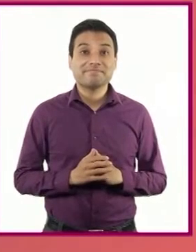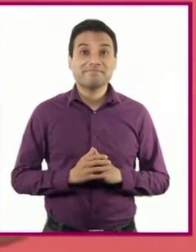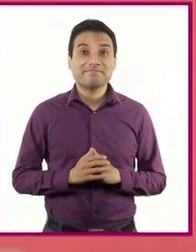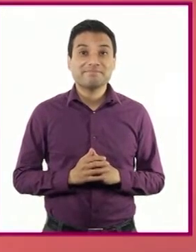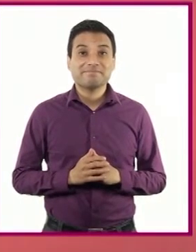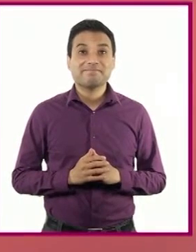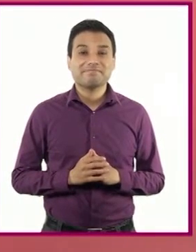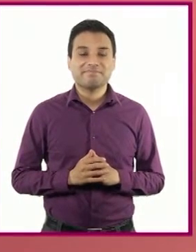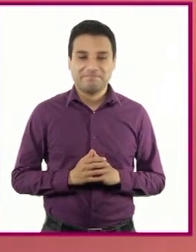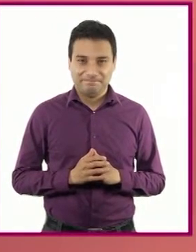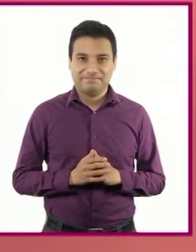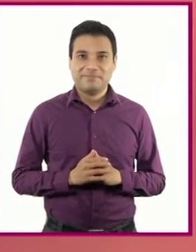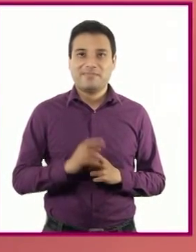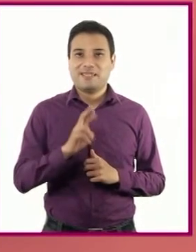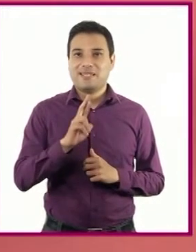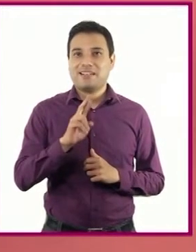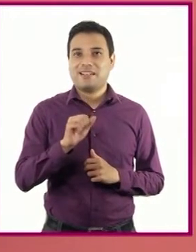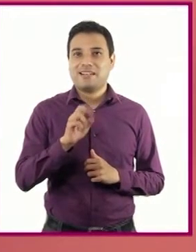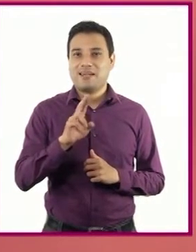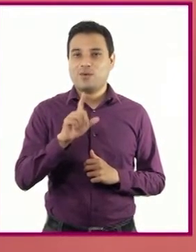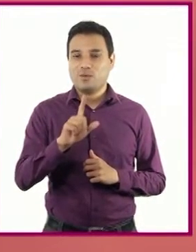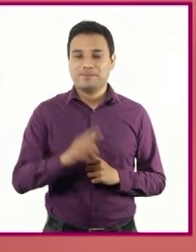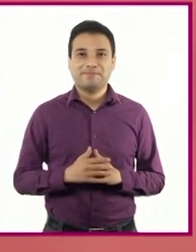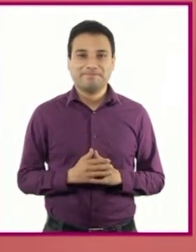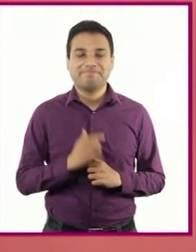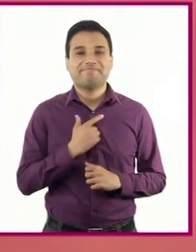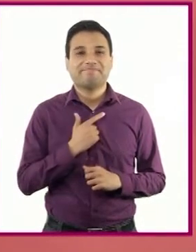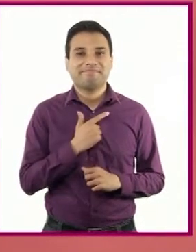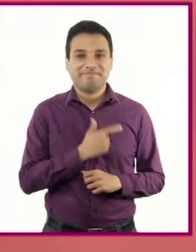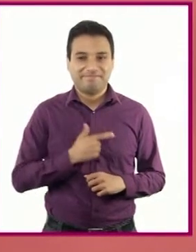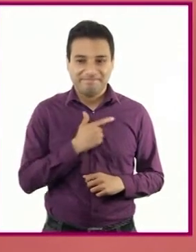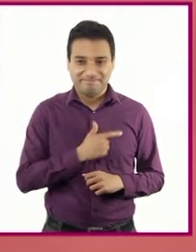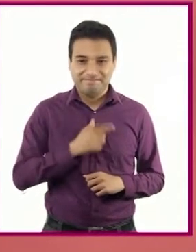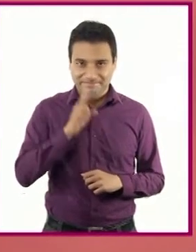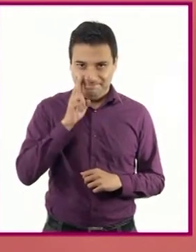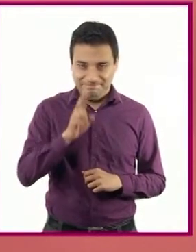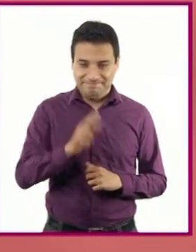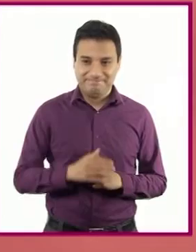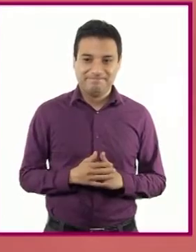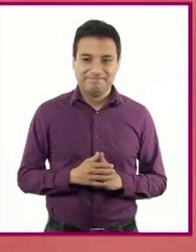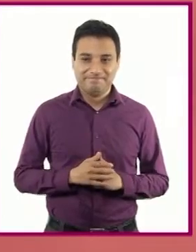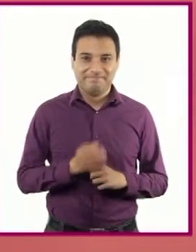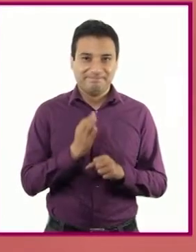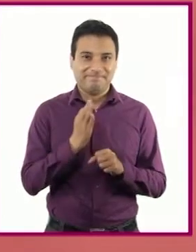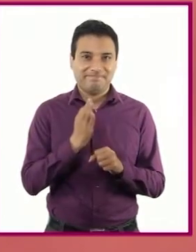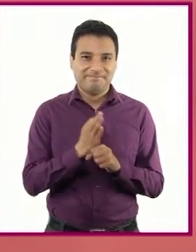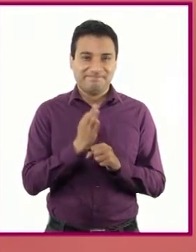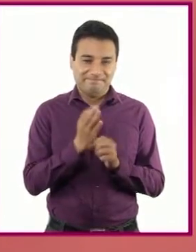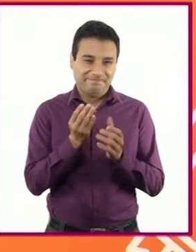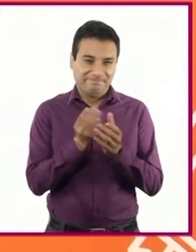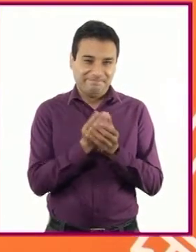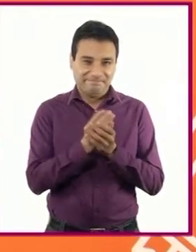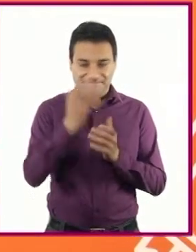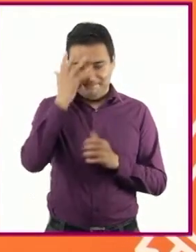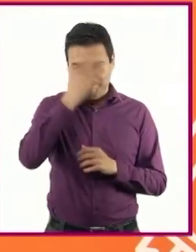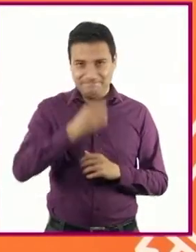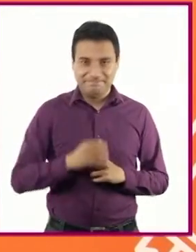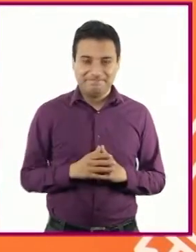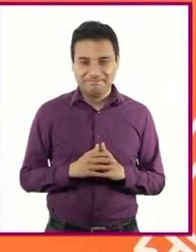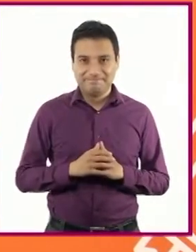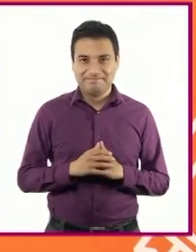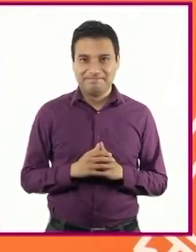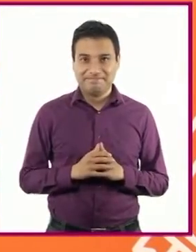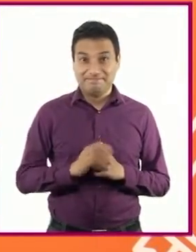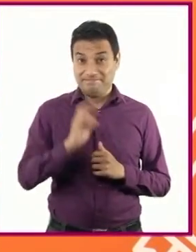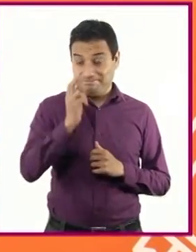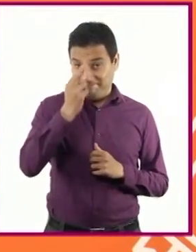Yo soy el profesor Raúl Mirón Moreno. También es un gusto volver a trabajar con ustedes en esta maravillosa asignatura. Recuerden